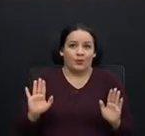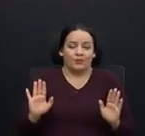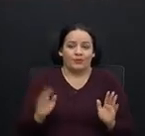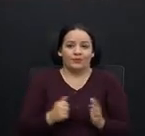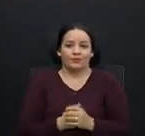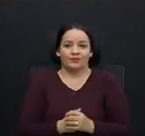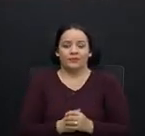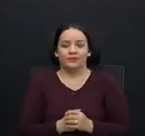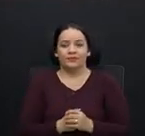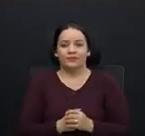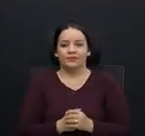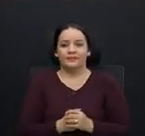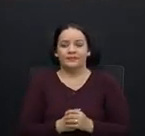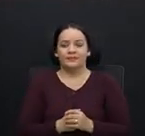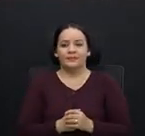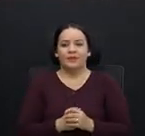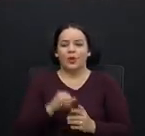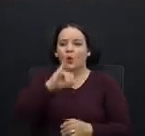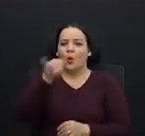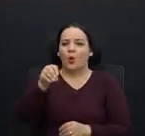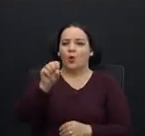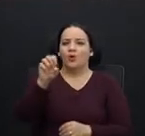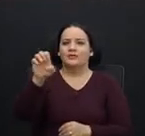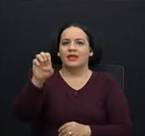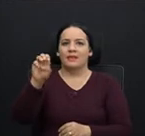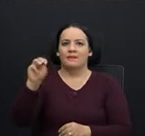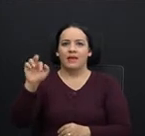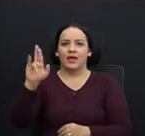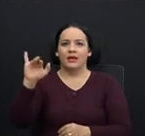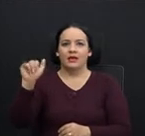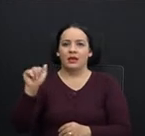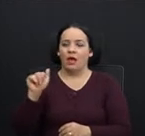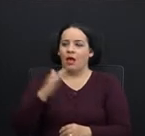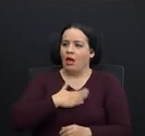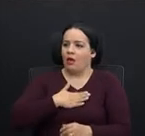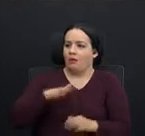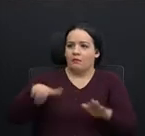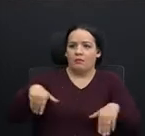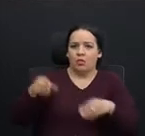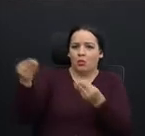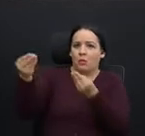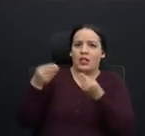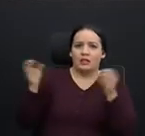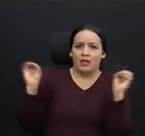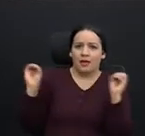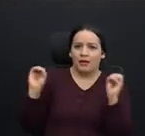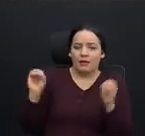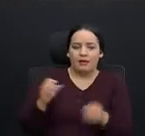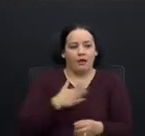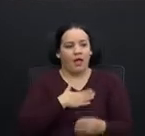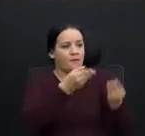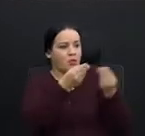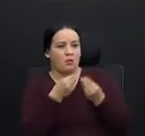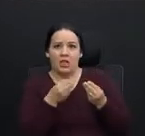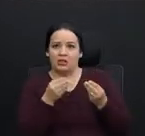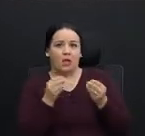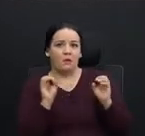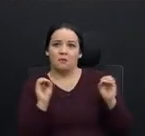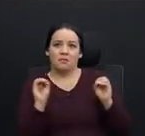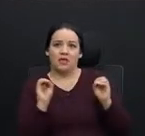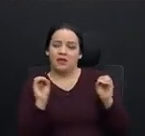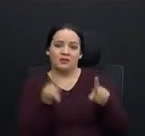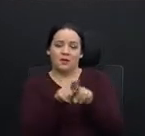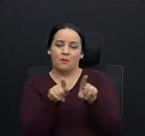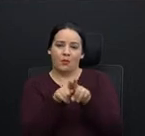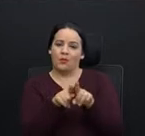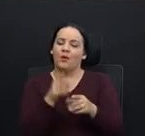plena 4 tenemos, ¿eh? Dice José María que a él no le han dado nada, que no hay plena 4. Bueno, a mí tampoco, pero de eso no se